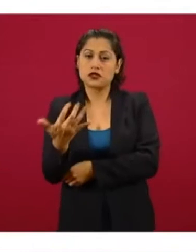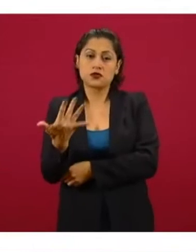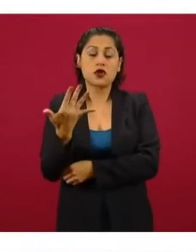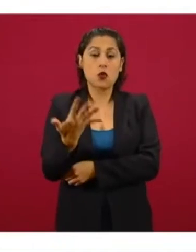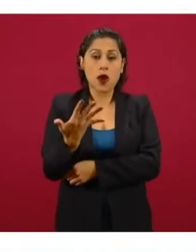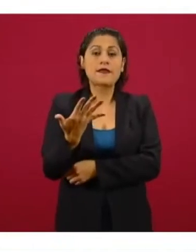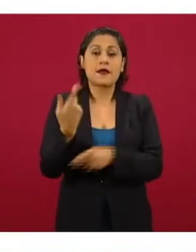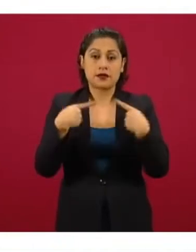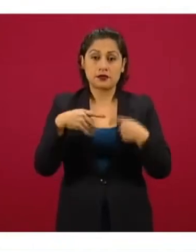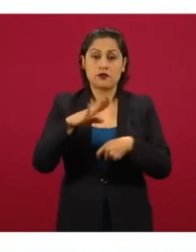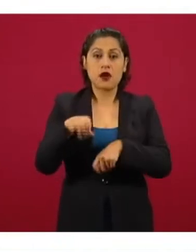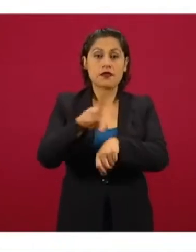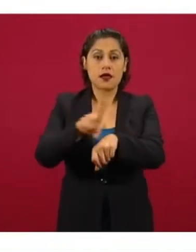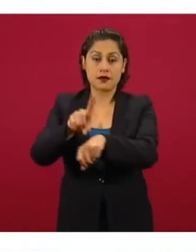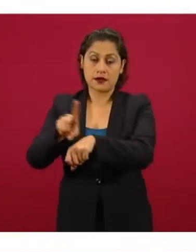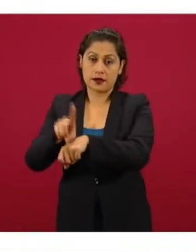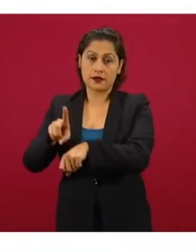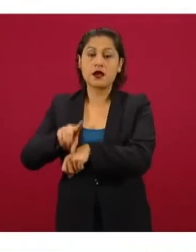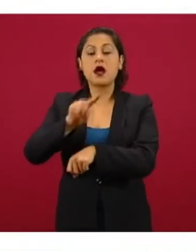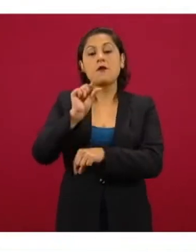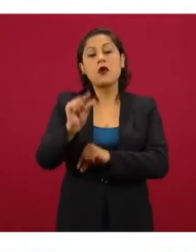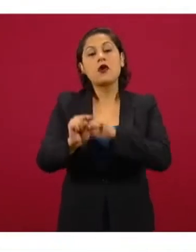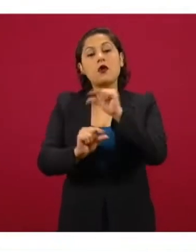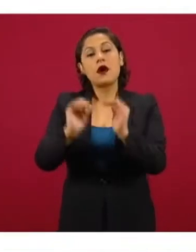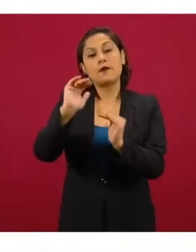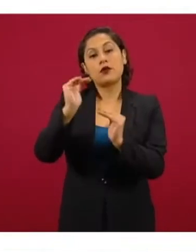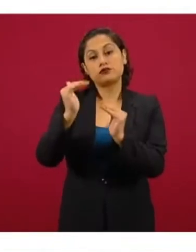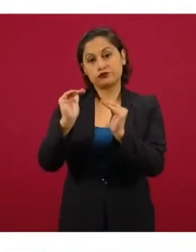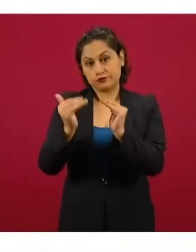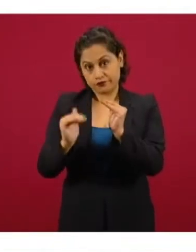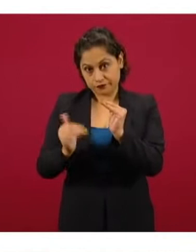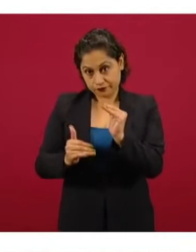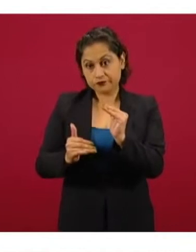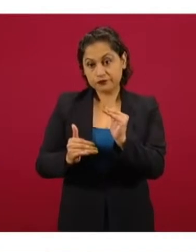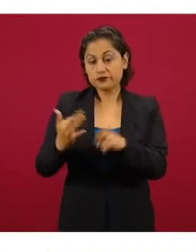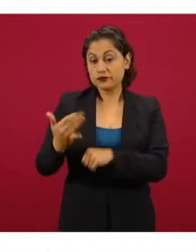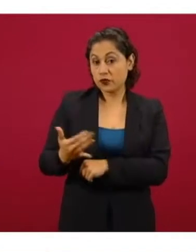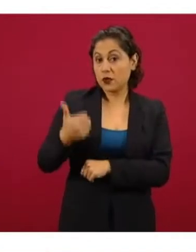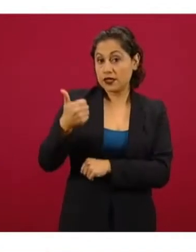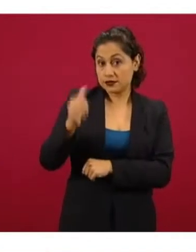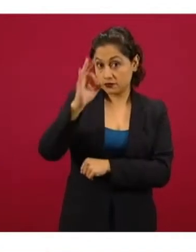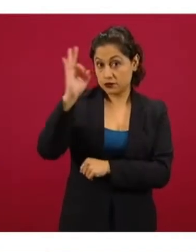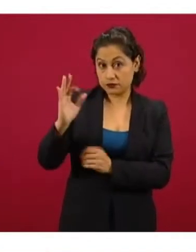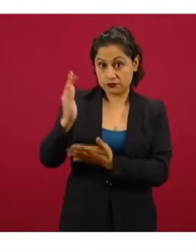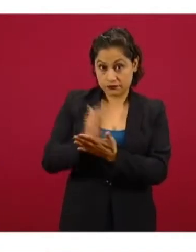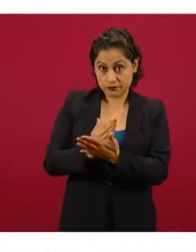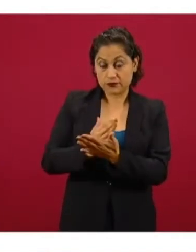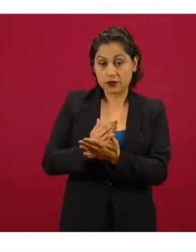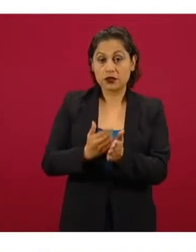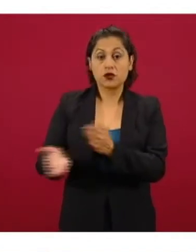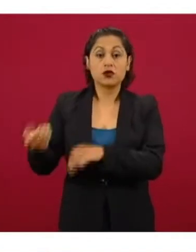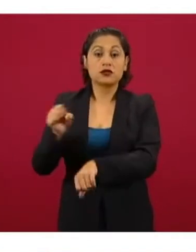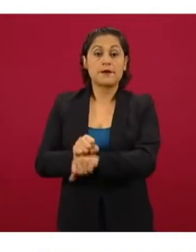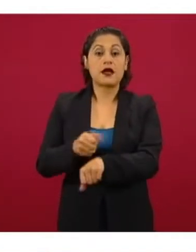día, y posteriormente ha ido reduciéndose en 56 puntos porcentuales hasta la semana